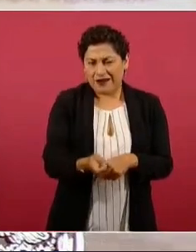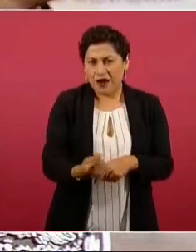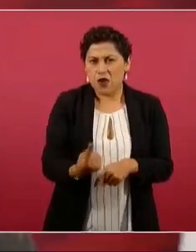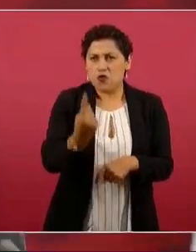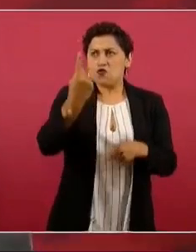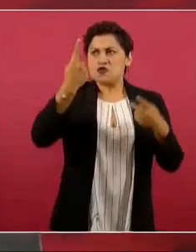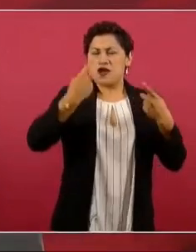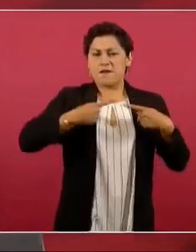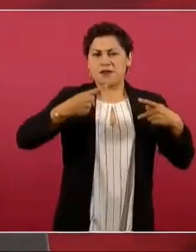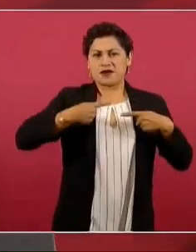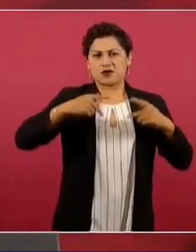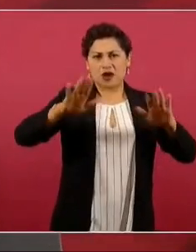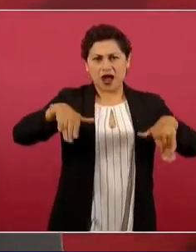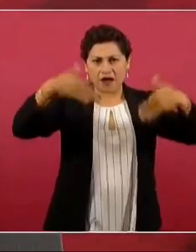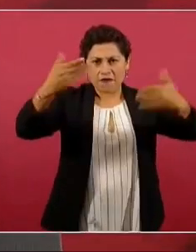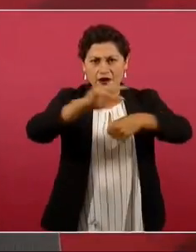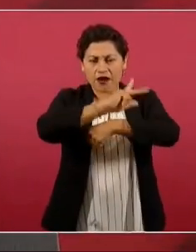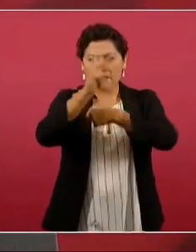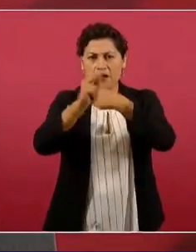yo fuese mexicano,